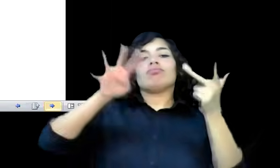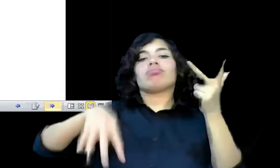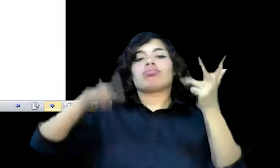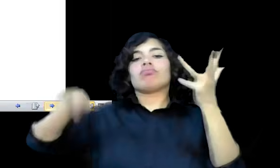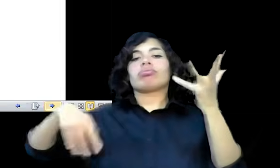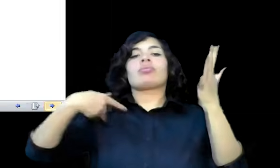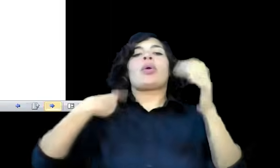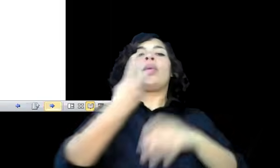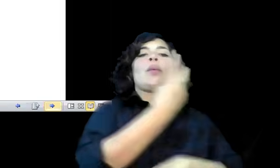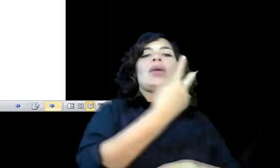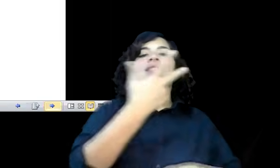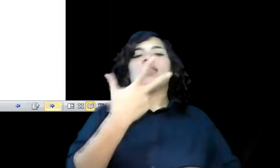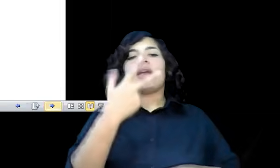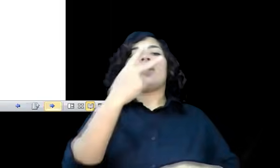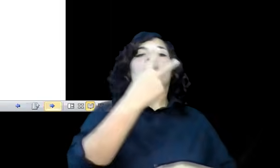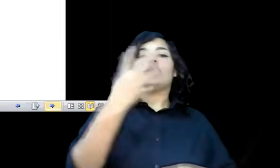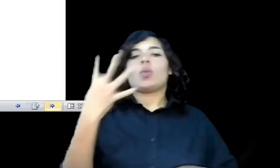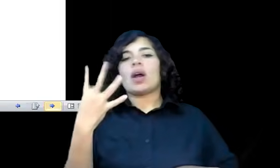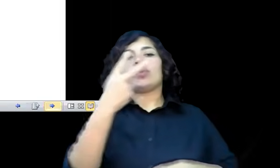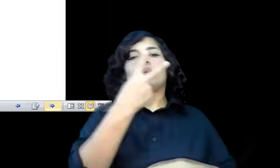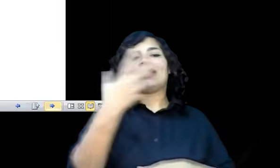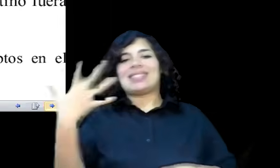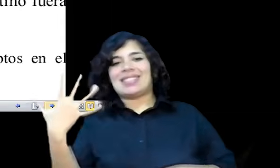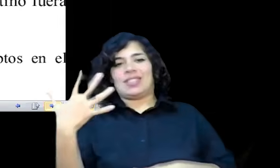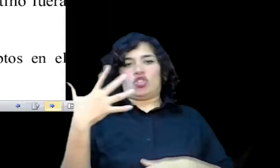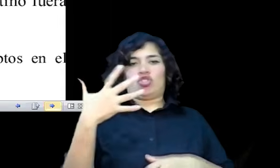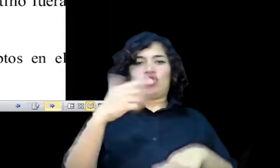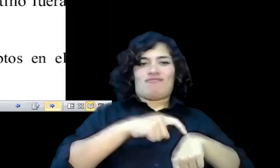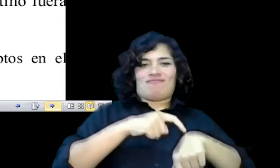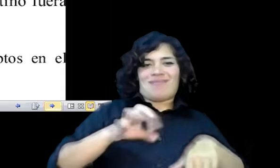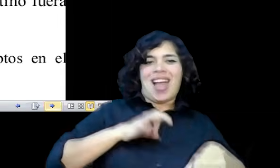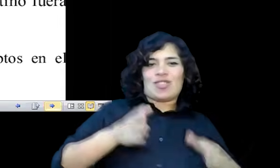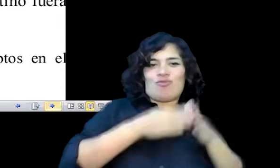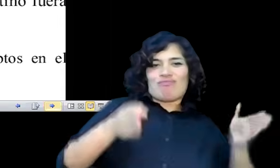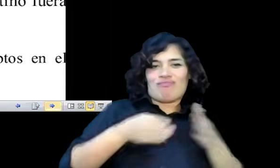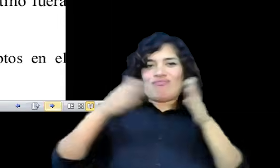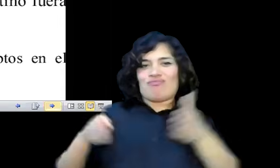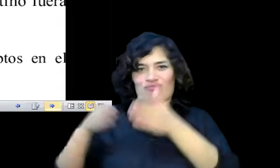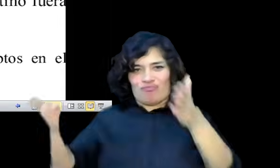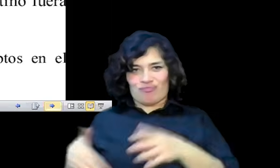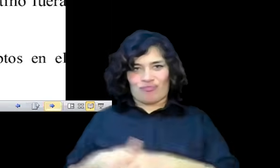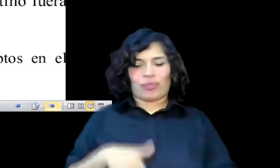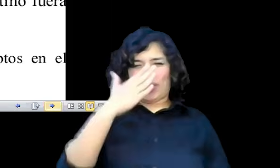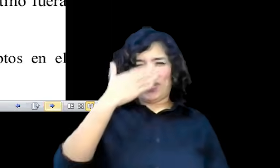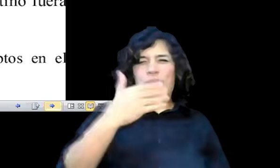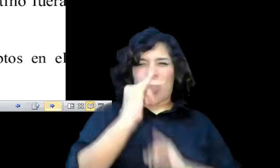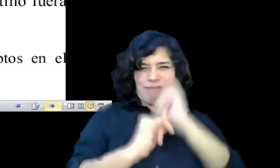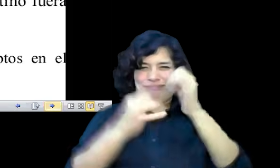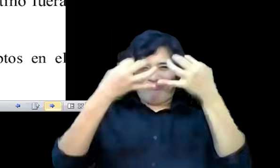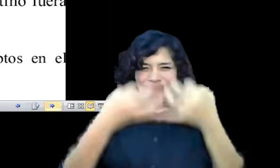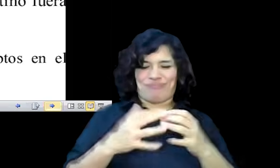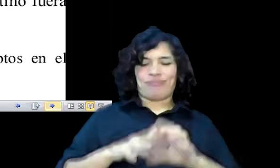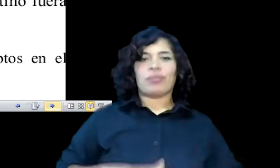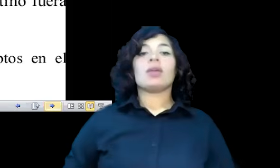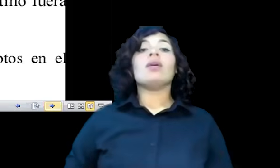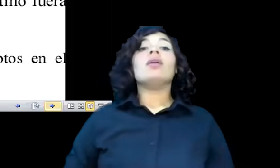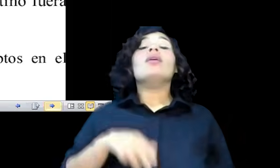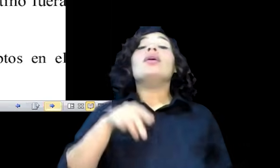24 y 25. Ya después sí vamos a hacer una pequeña mención. Una vez